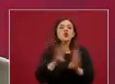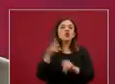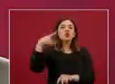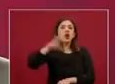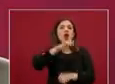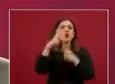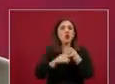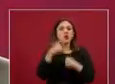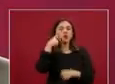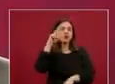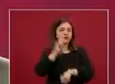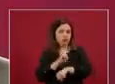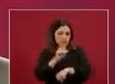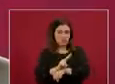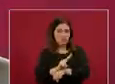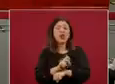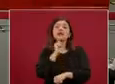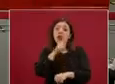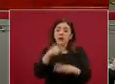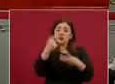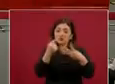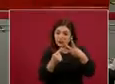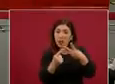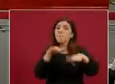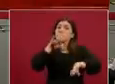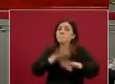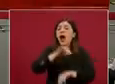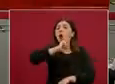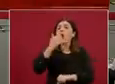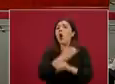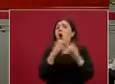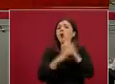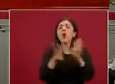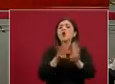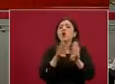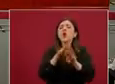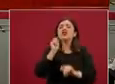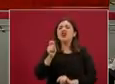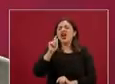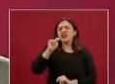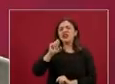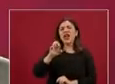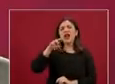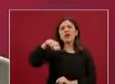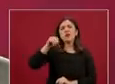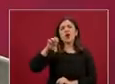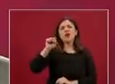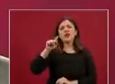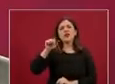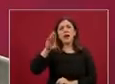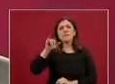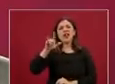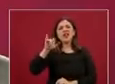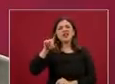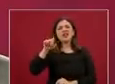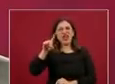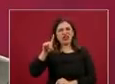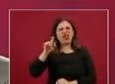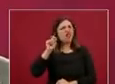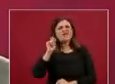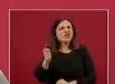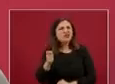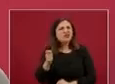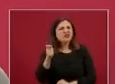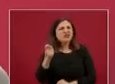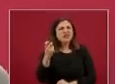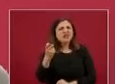de Medicamentos, sino se consideran otros atributos, por ejemplo, la termoestabilidad. La termoestabilidad, para quien no está familiarizado